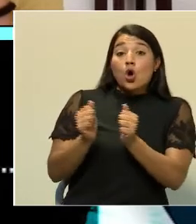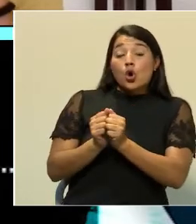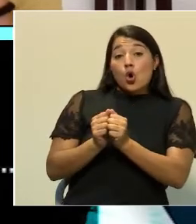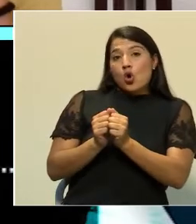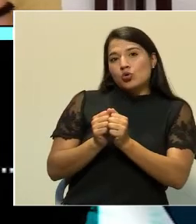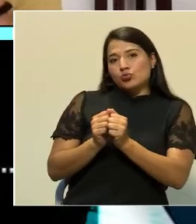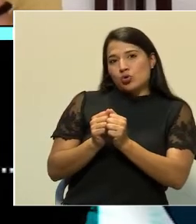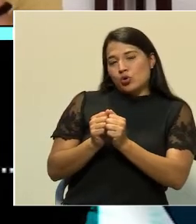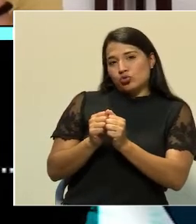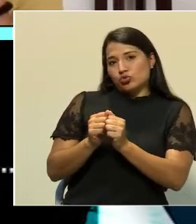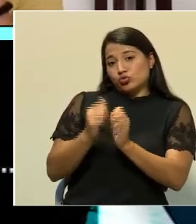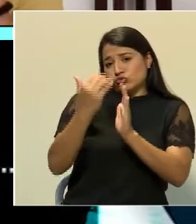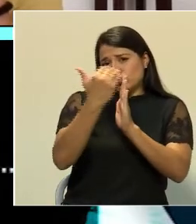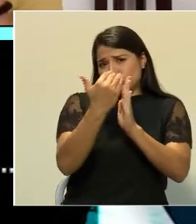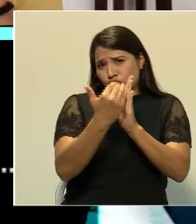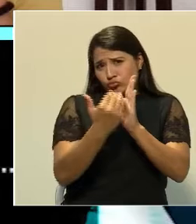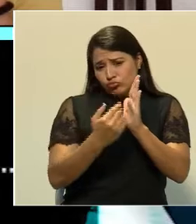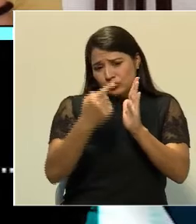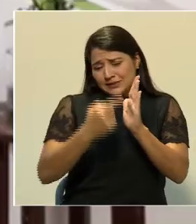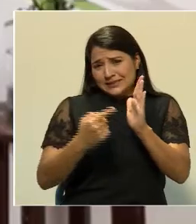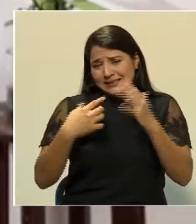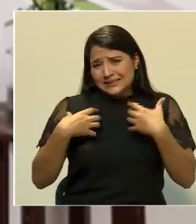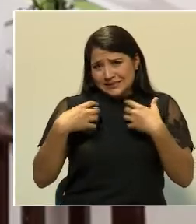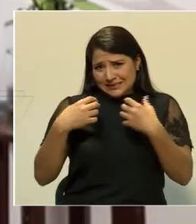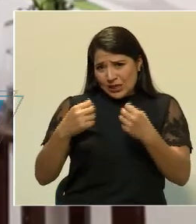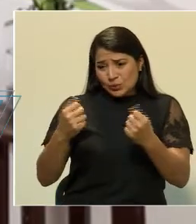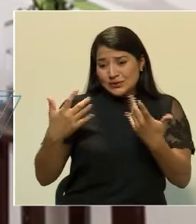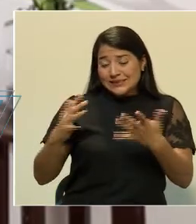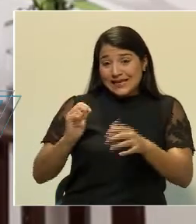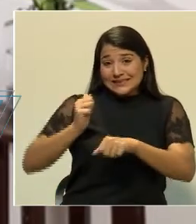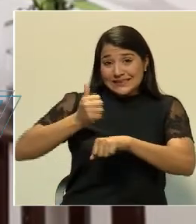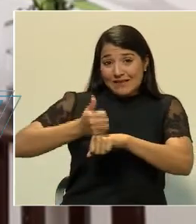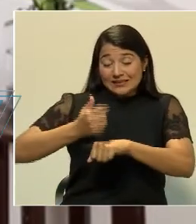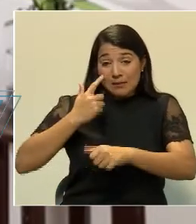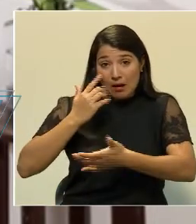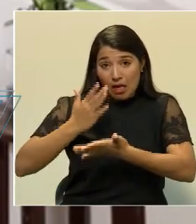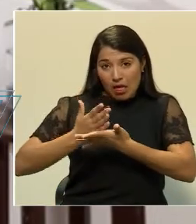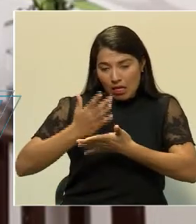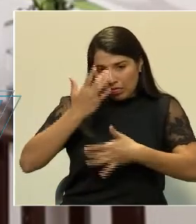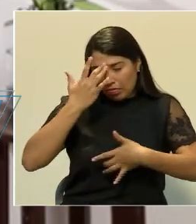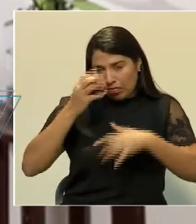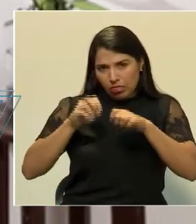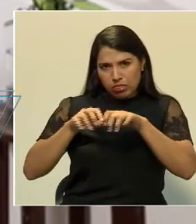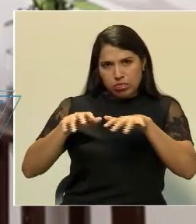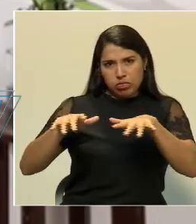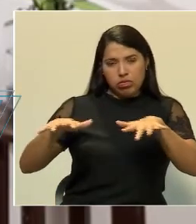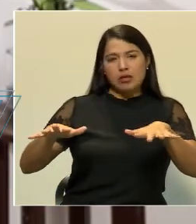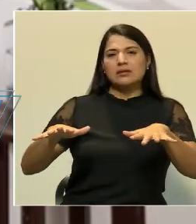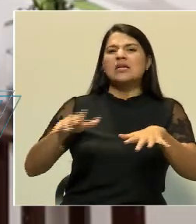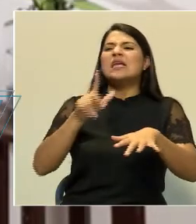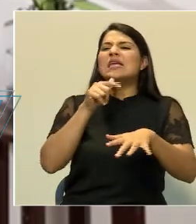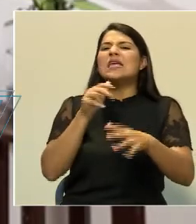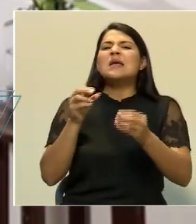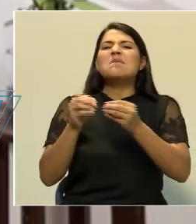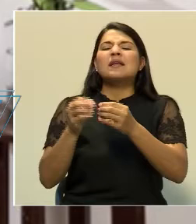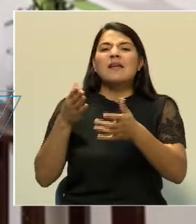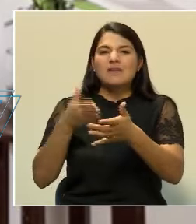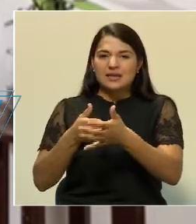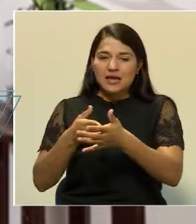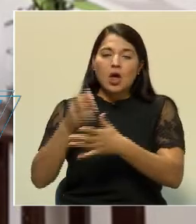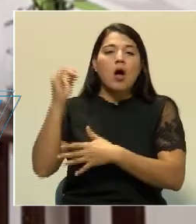se han puesto para cuidar que no se esparza el virus, el sector de los más afectados siempre han sido las artes